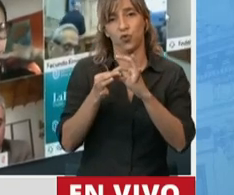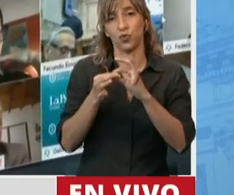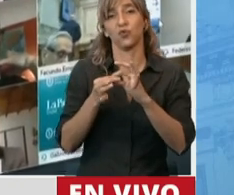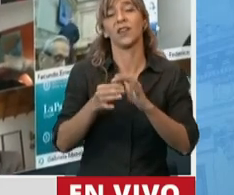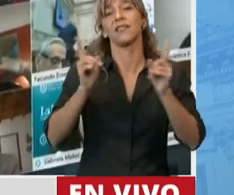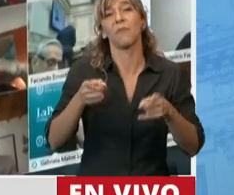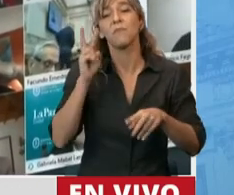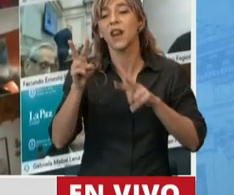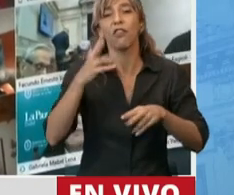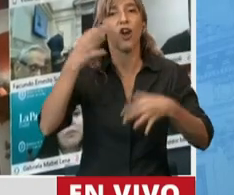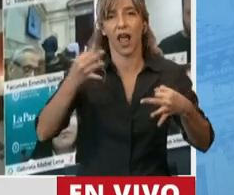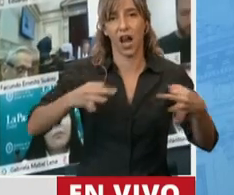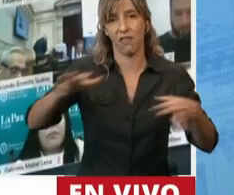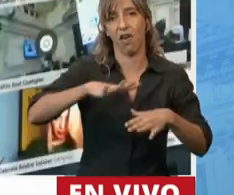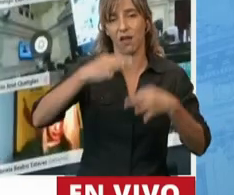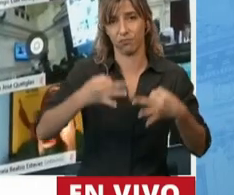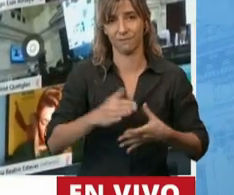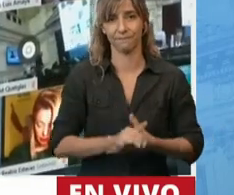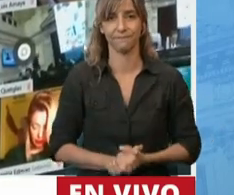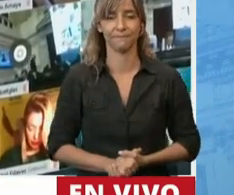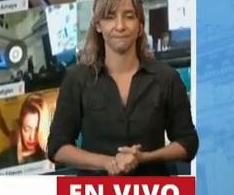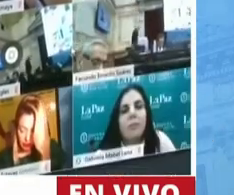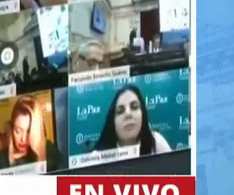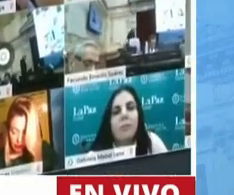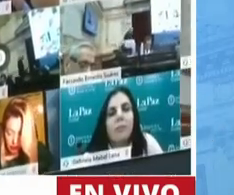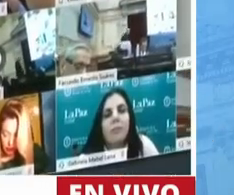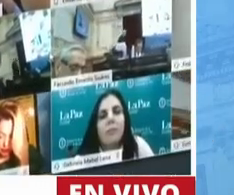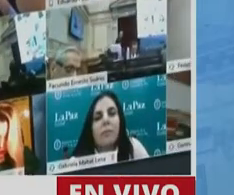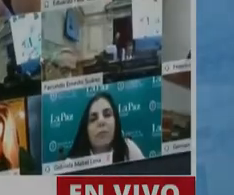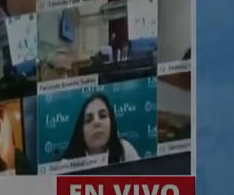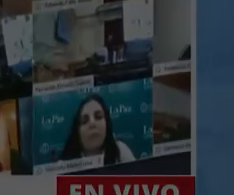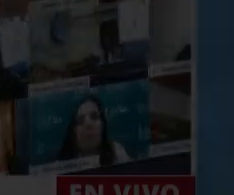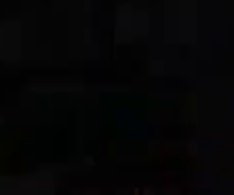realidad. Muchas gracias, señor presidente. Muchas gracias, diputada.